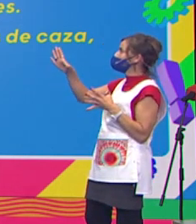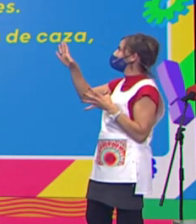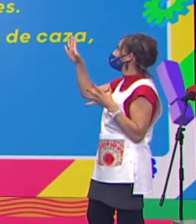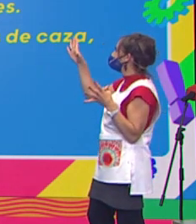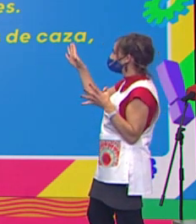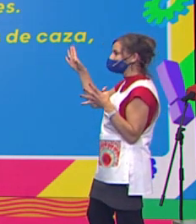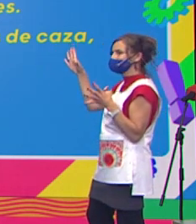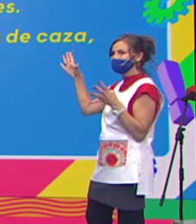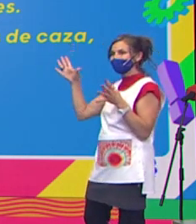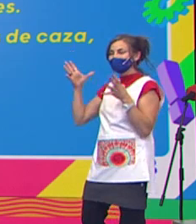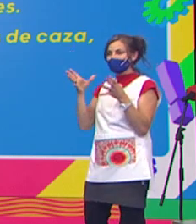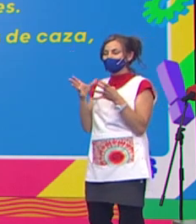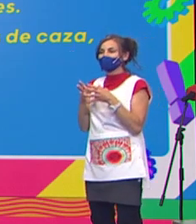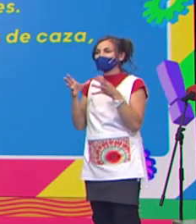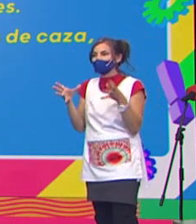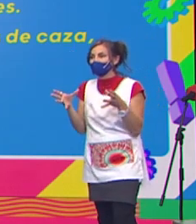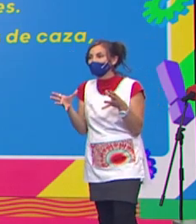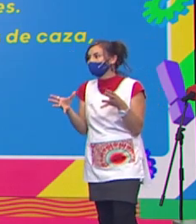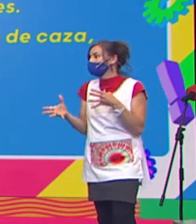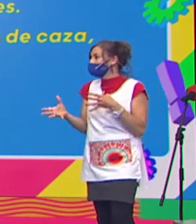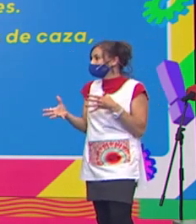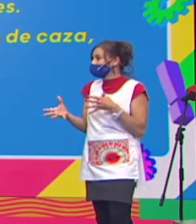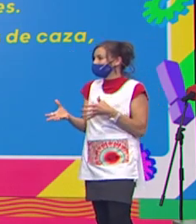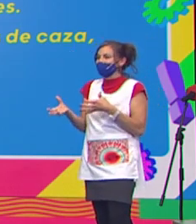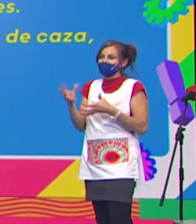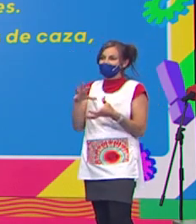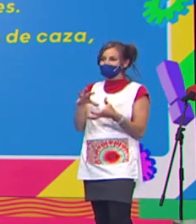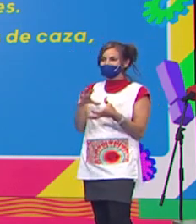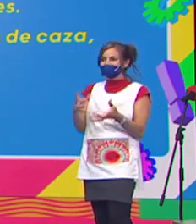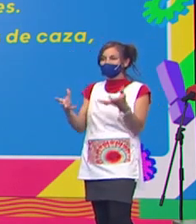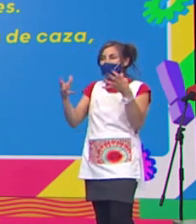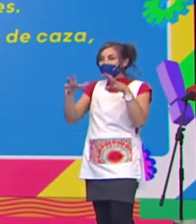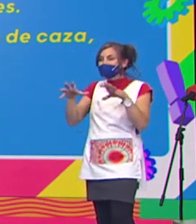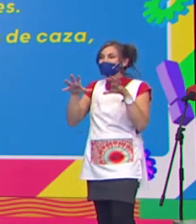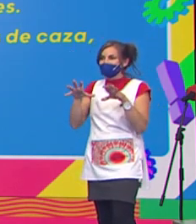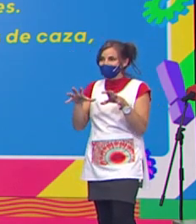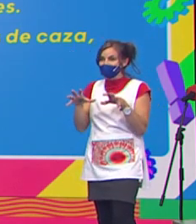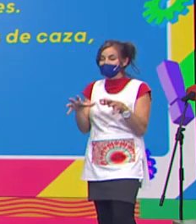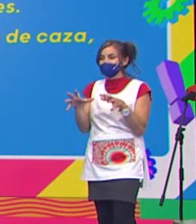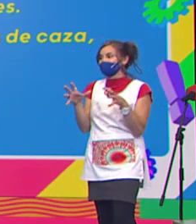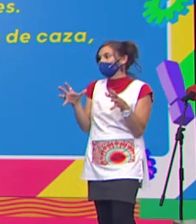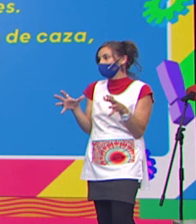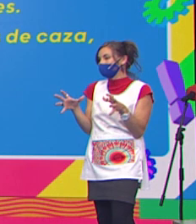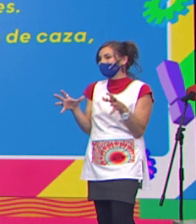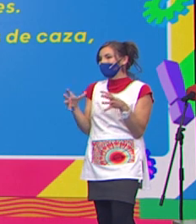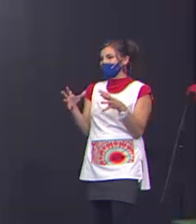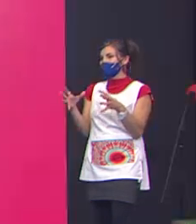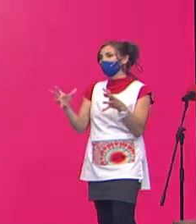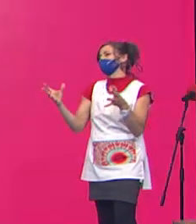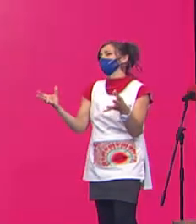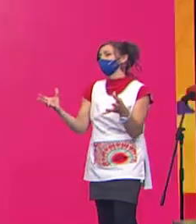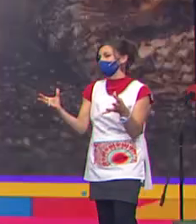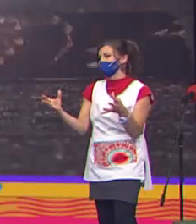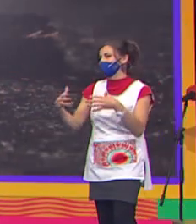aves diurnas dormidas. Claro, porque son aves que duermen de día, ¿no? Descansan de día. Entonces están muy, es